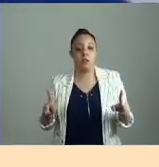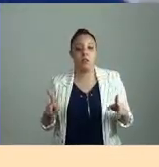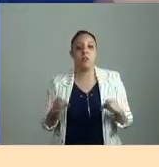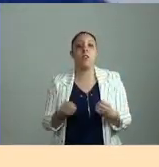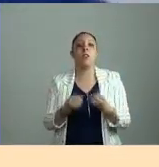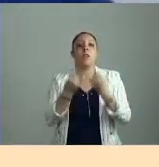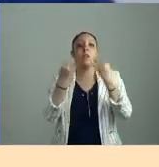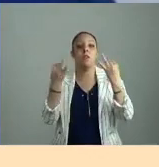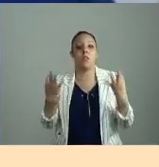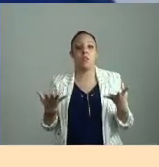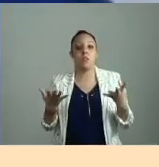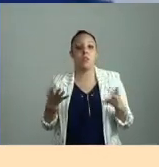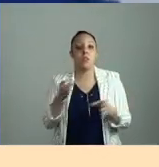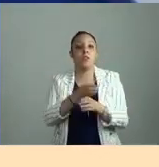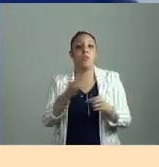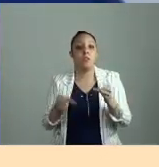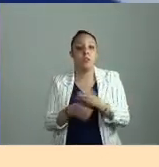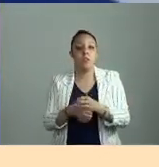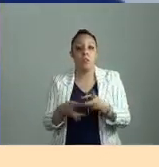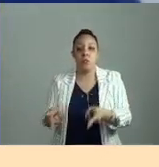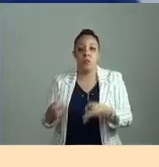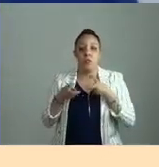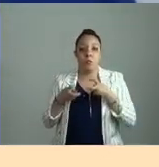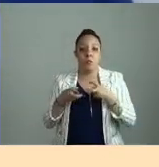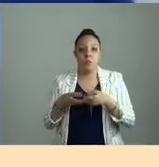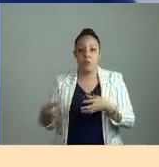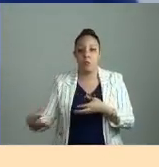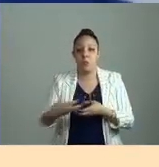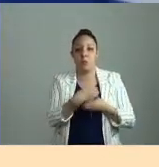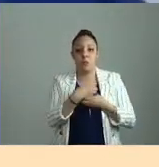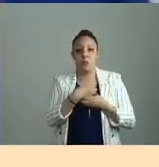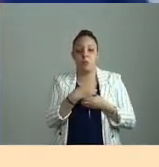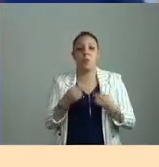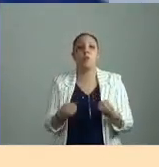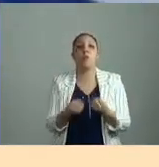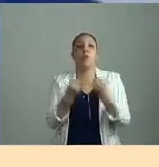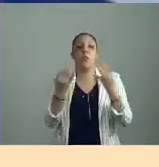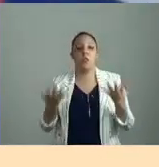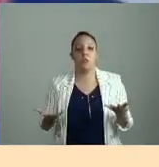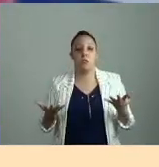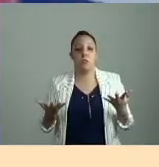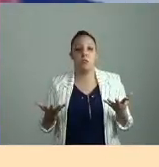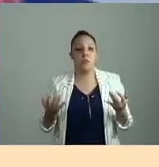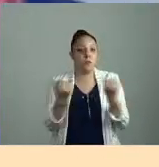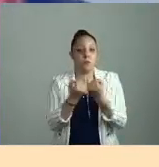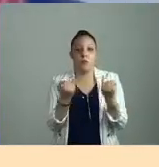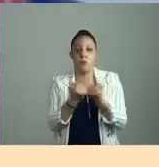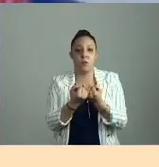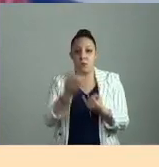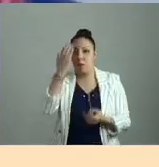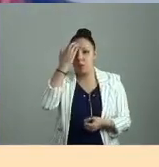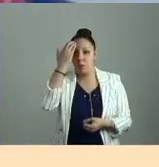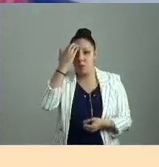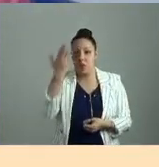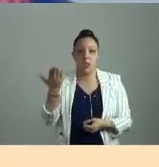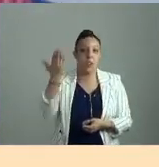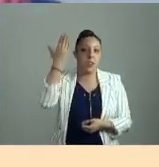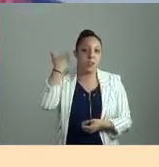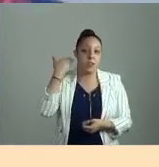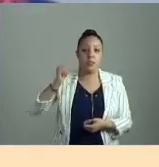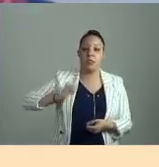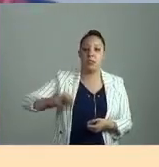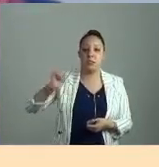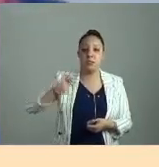de la consciencia del conocimiento que había sido construido sobre los siglos entonces hay un